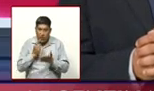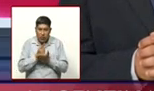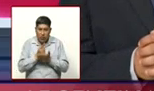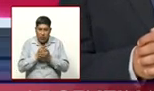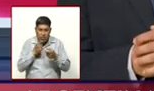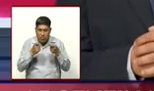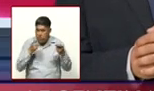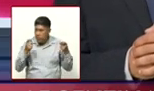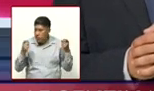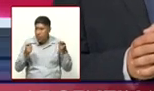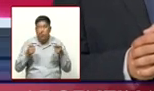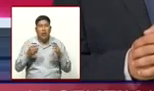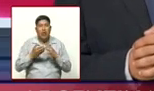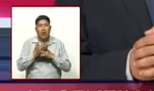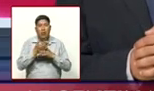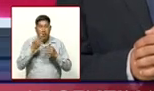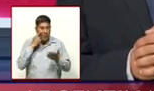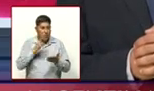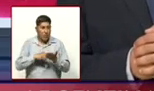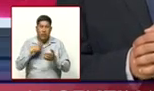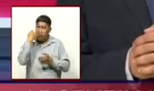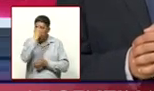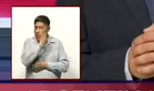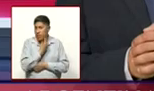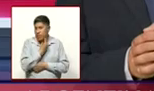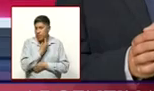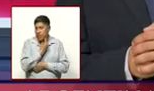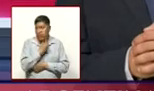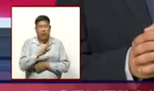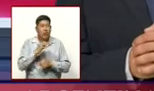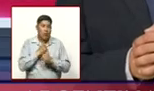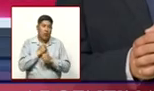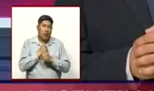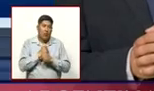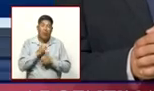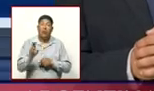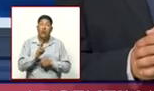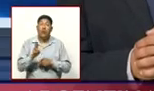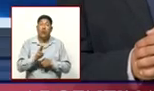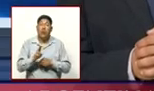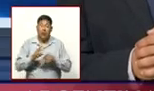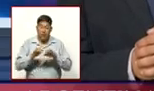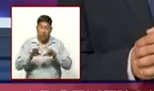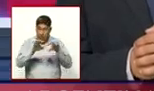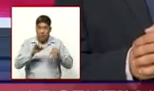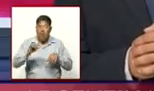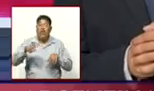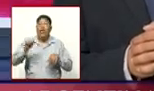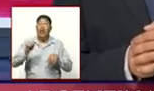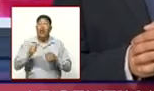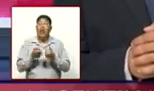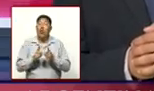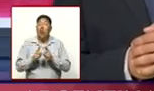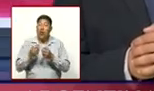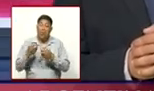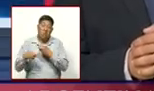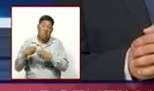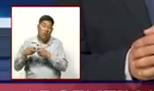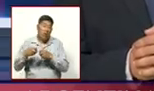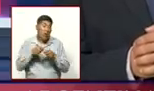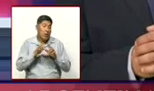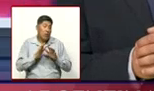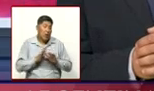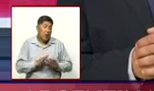y monitoreo en tiempo real mediante reconocimiento facial. Su misión es utilizar IA para analizar datos históricos de crímenes y prever futuros